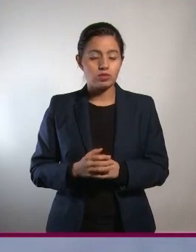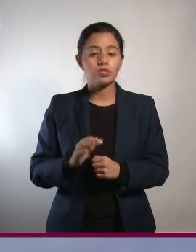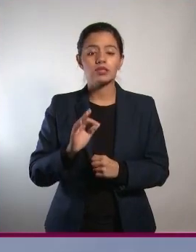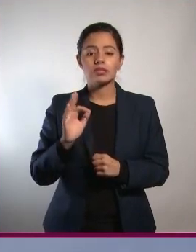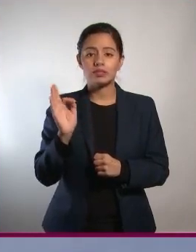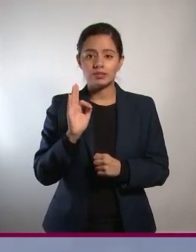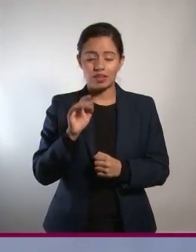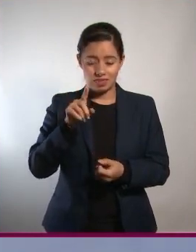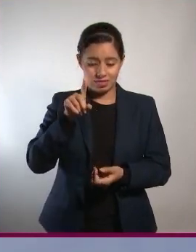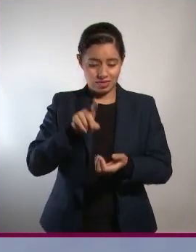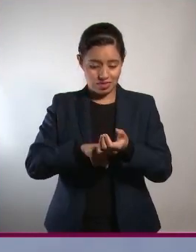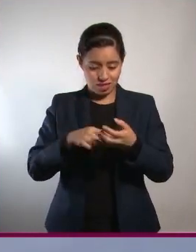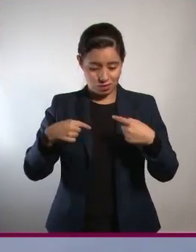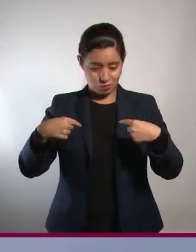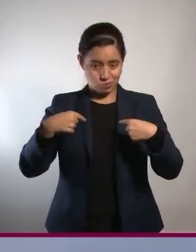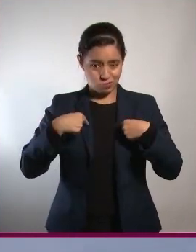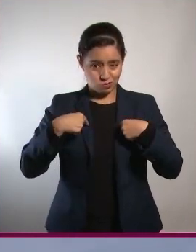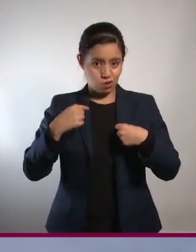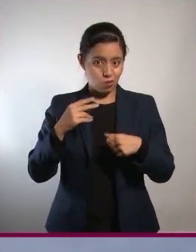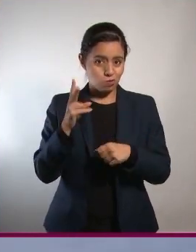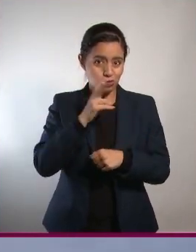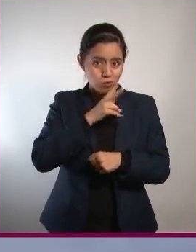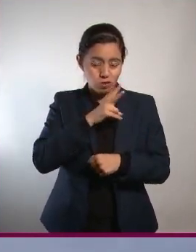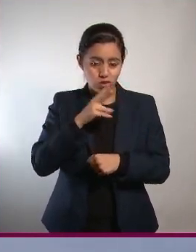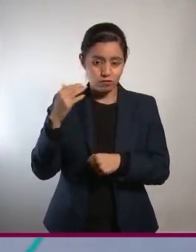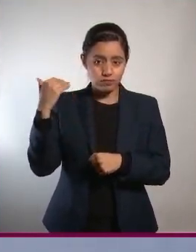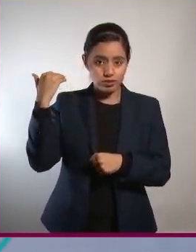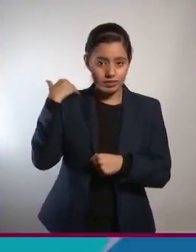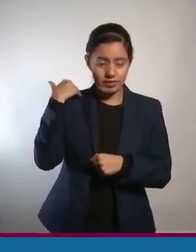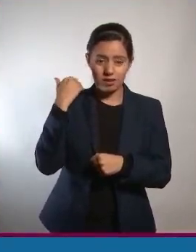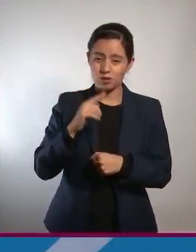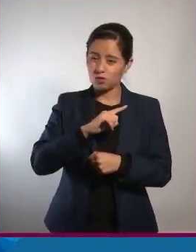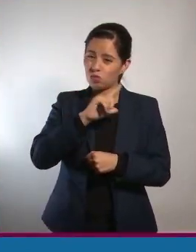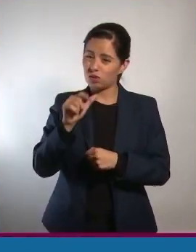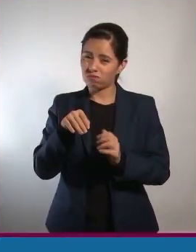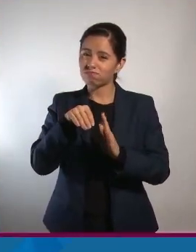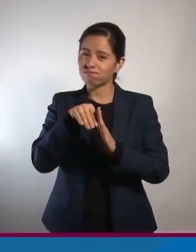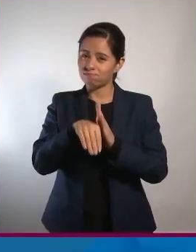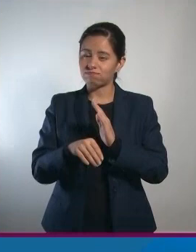daño pulmonar autoinducido por el paciente o cilia.